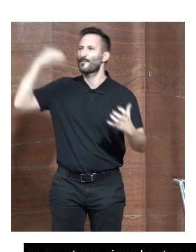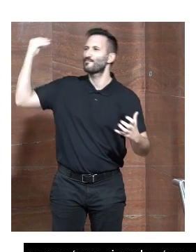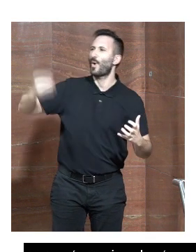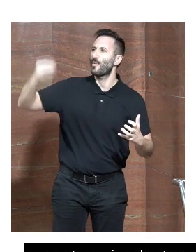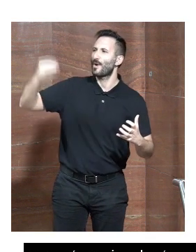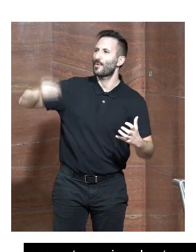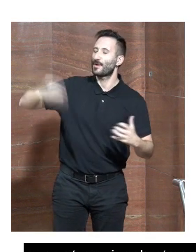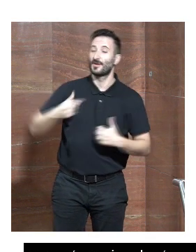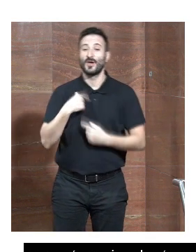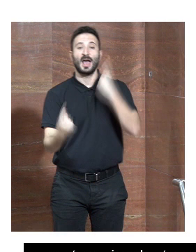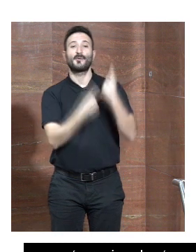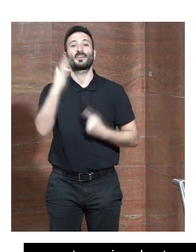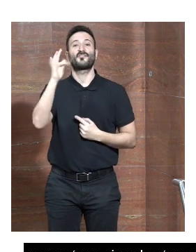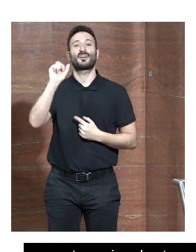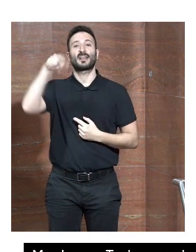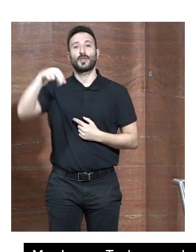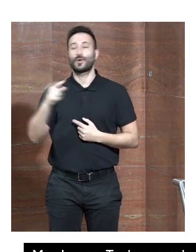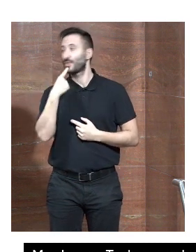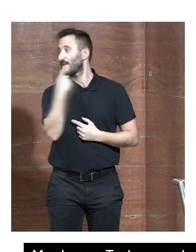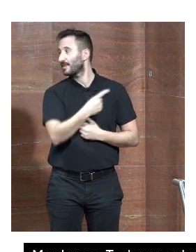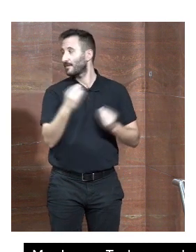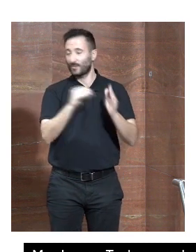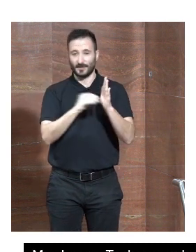Yo a esto que decía Fernando, a mí una cosa que me molesta,